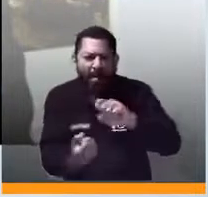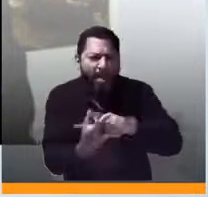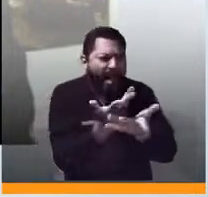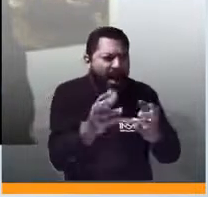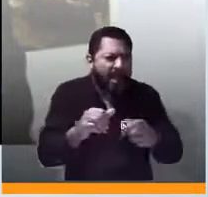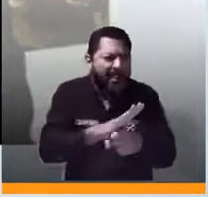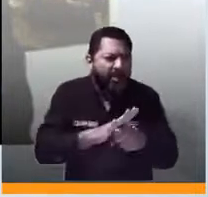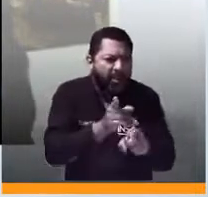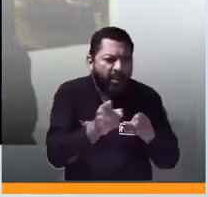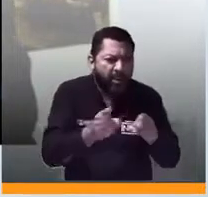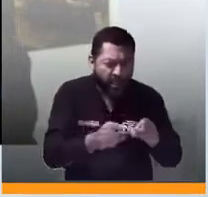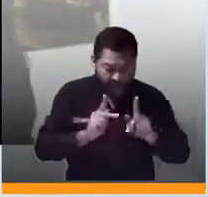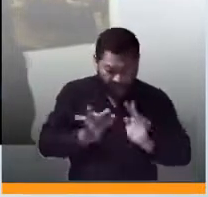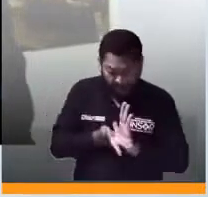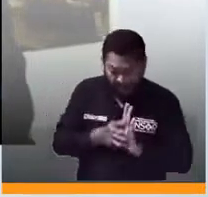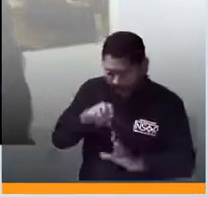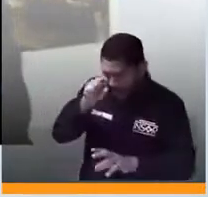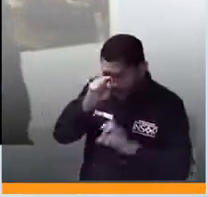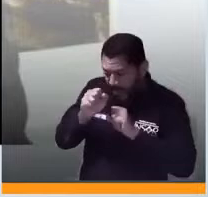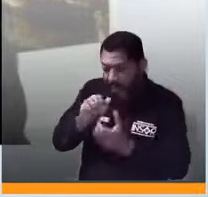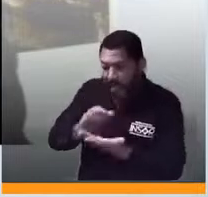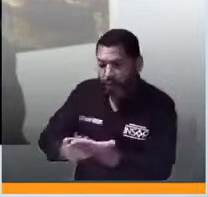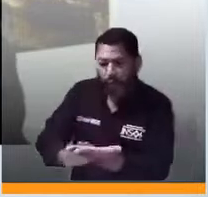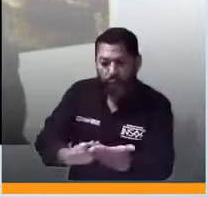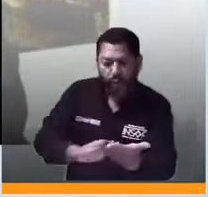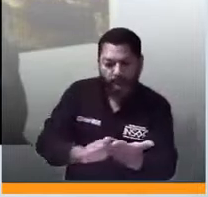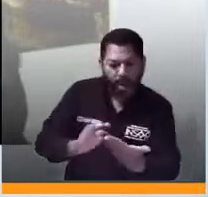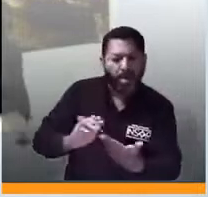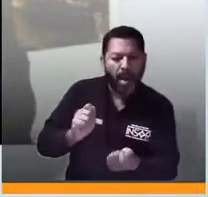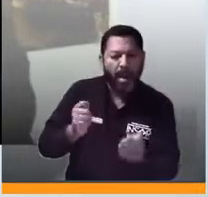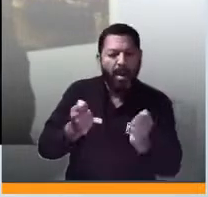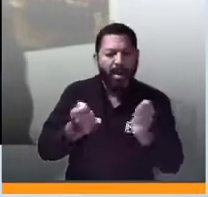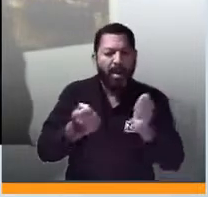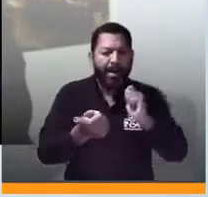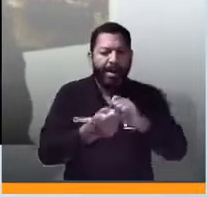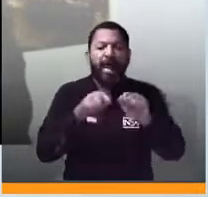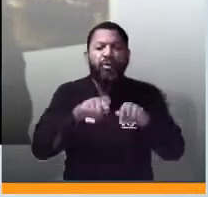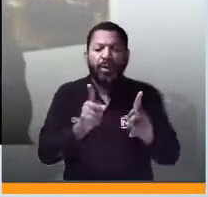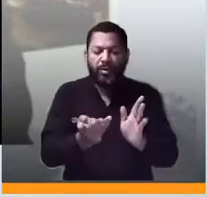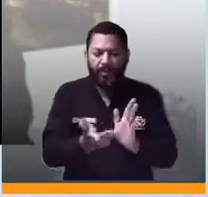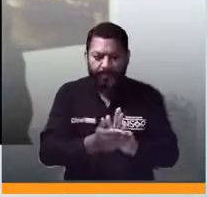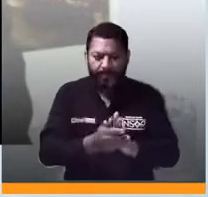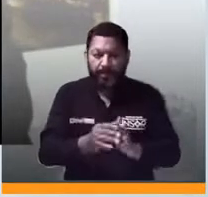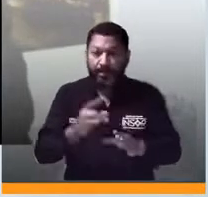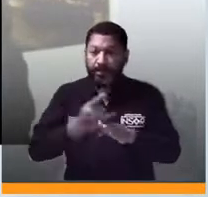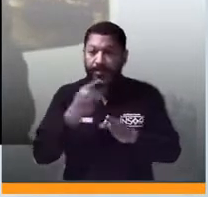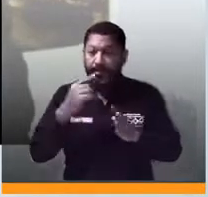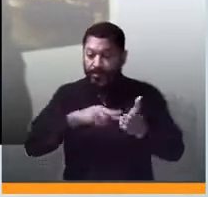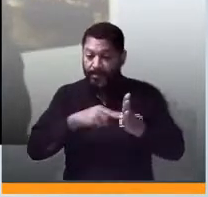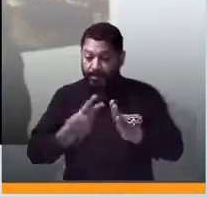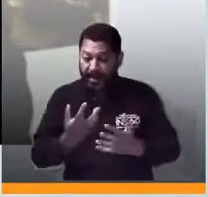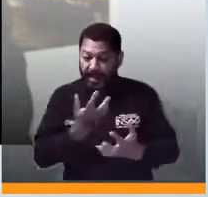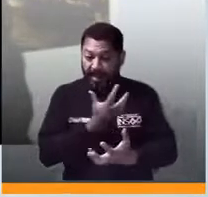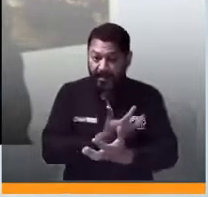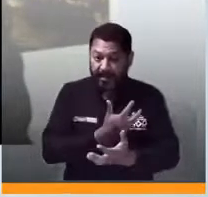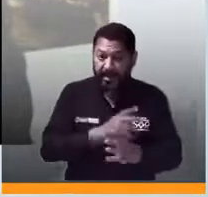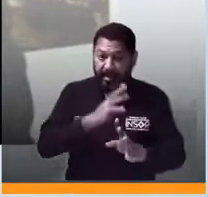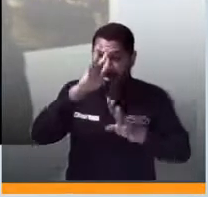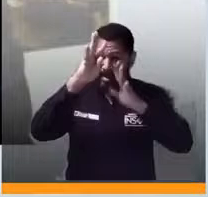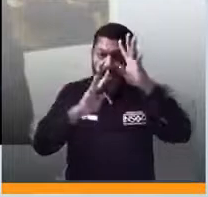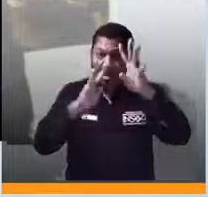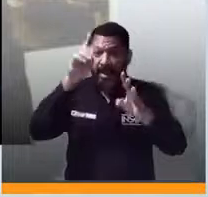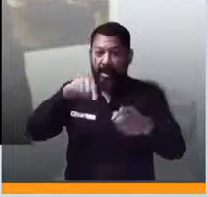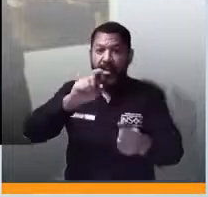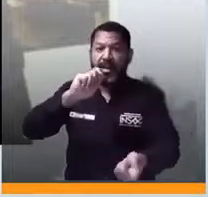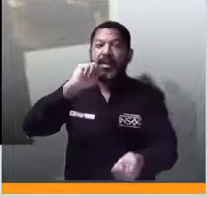problemas ambientales, los problemas políticos que tiene el entorno y cómo utiliza la ciencia, la tecnología y la innovación para poder hacer que